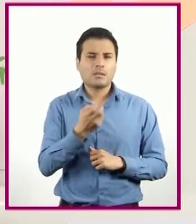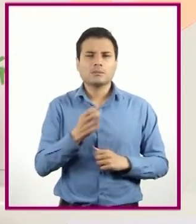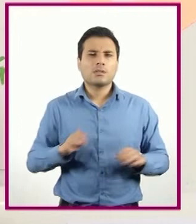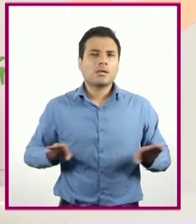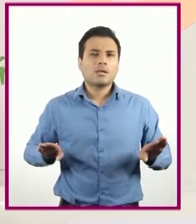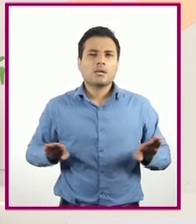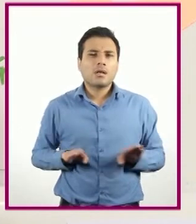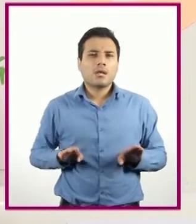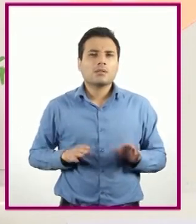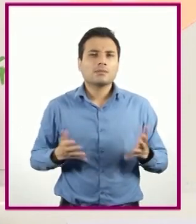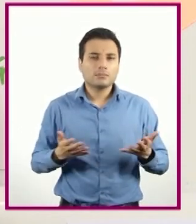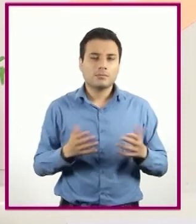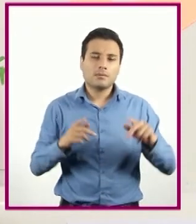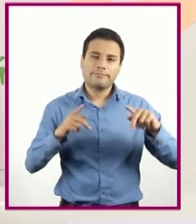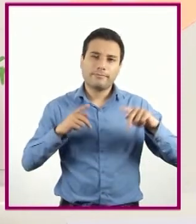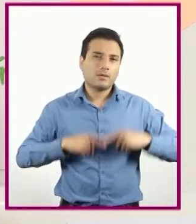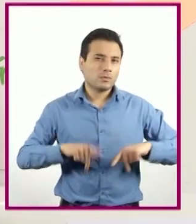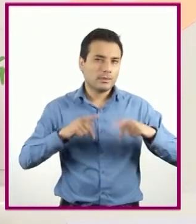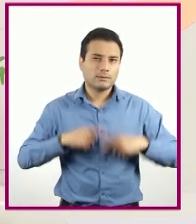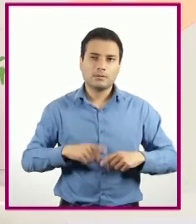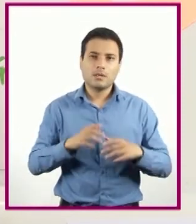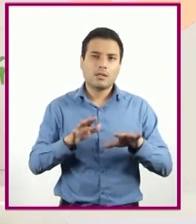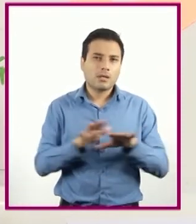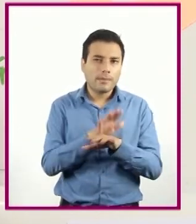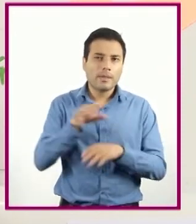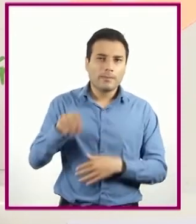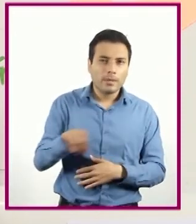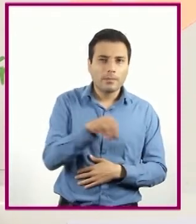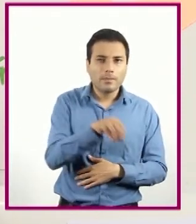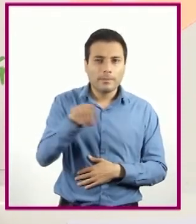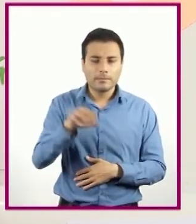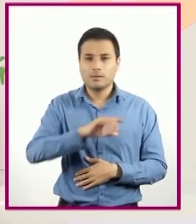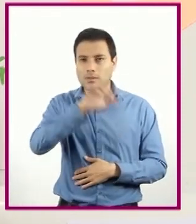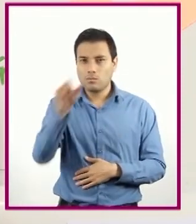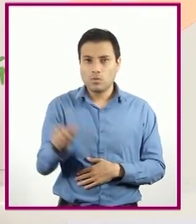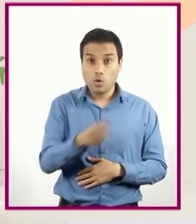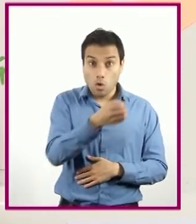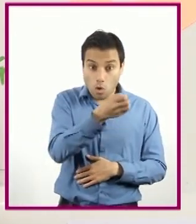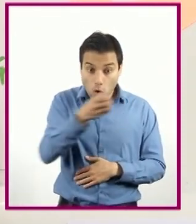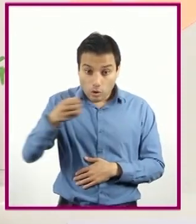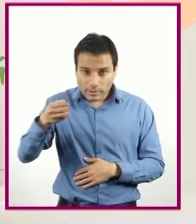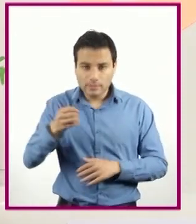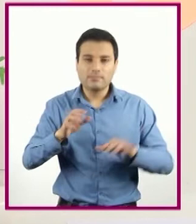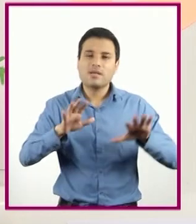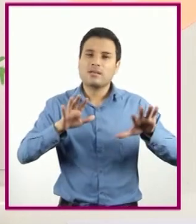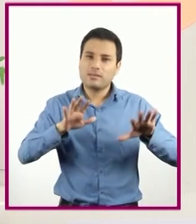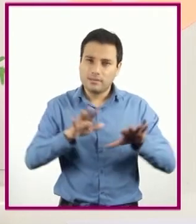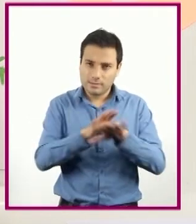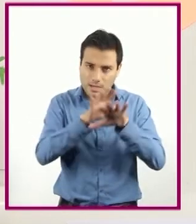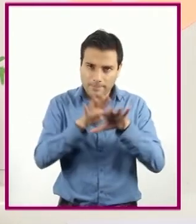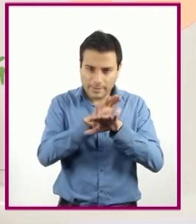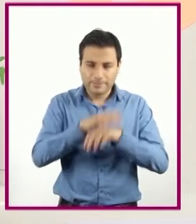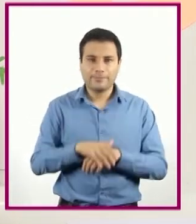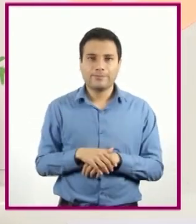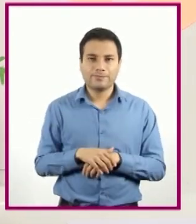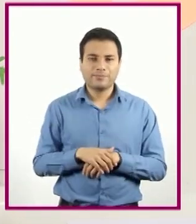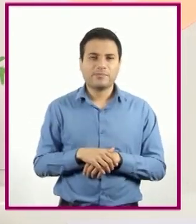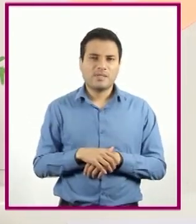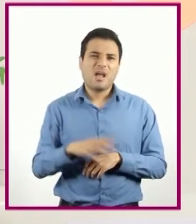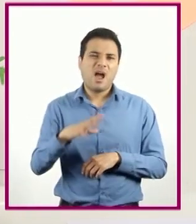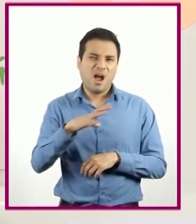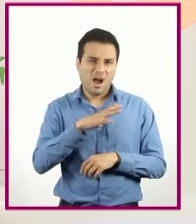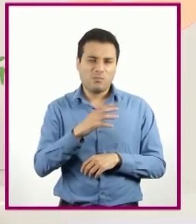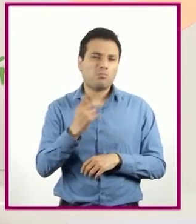caracterizó por una fuerte movilidad social, una reorganización de los asentamientos, una cierta